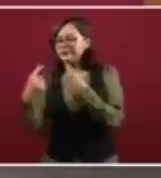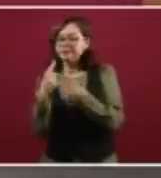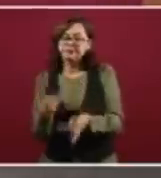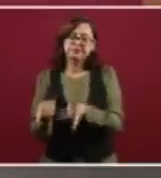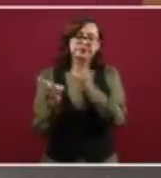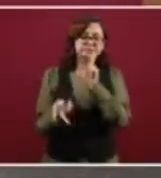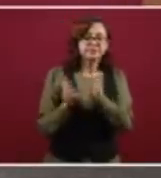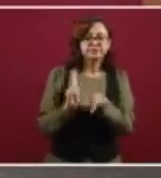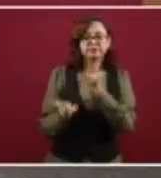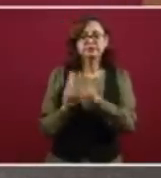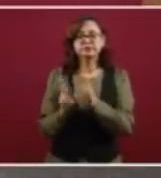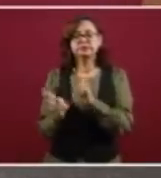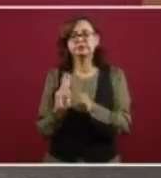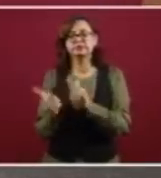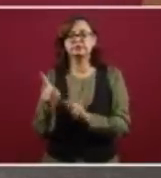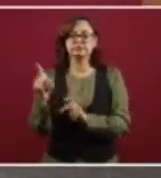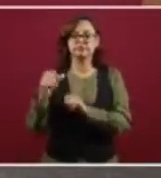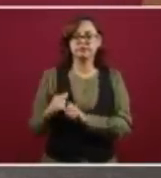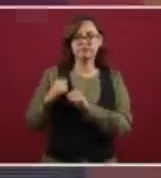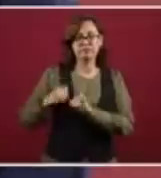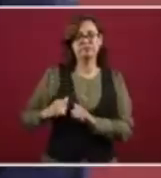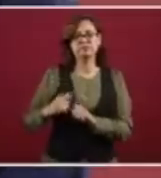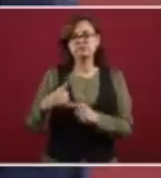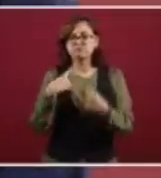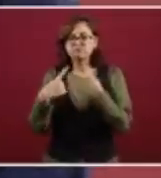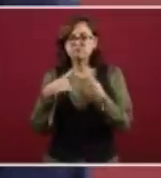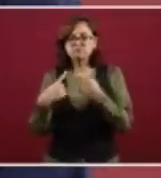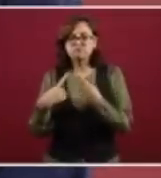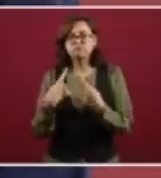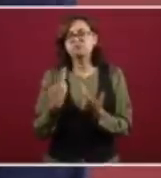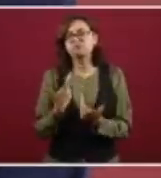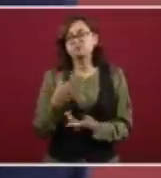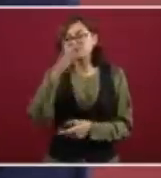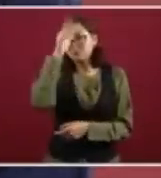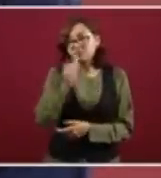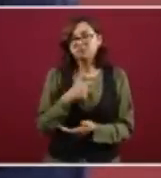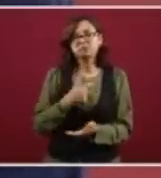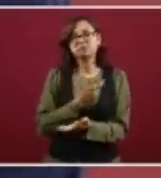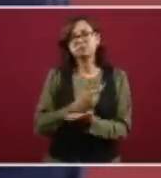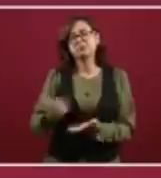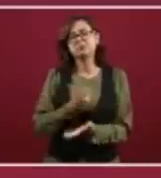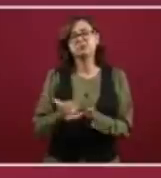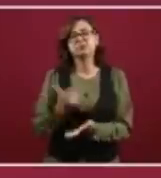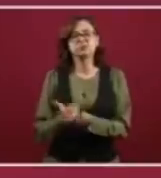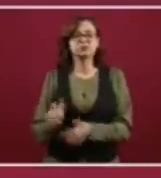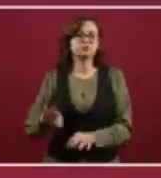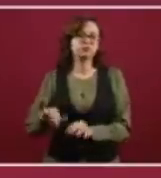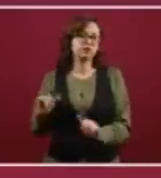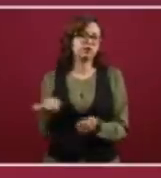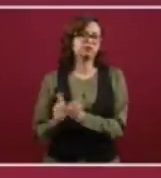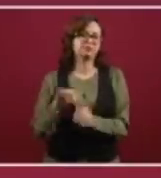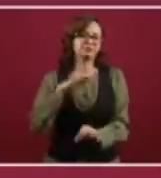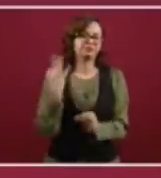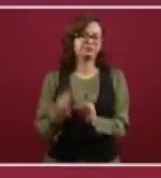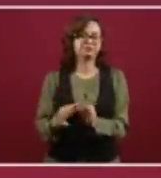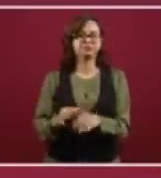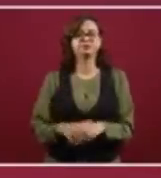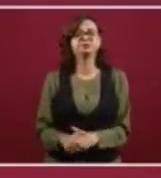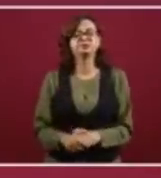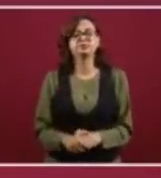con la autoridad correspondiente para ponerse al día, o sea